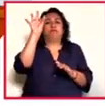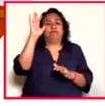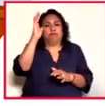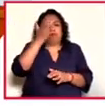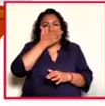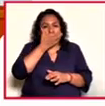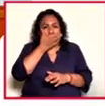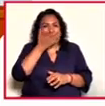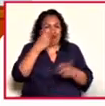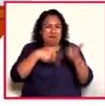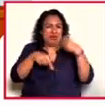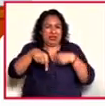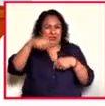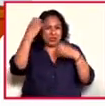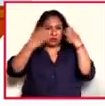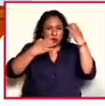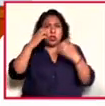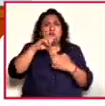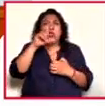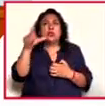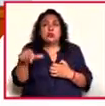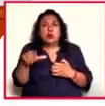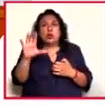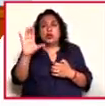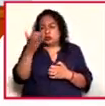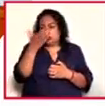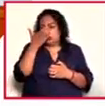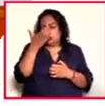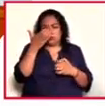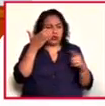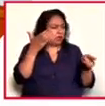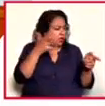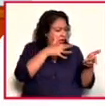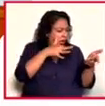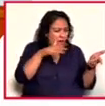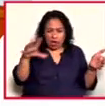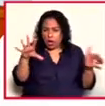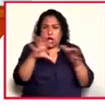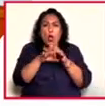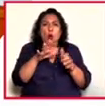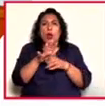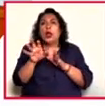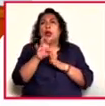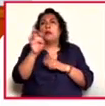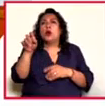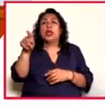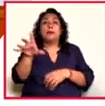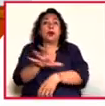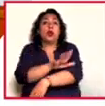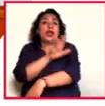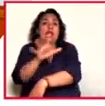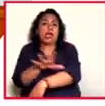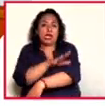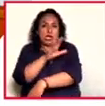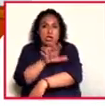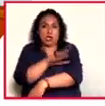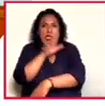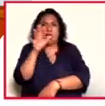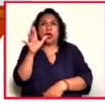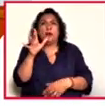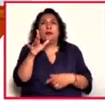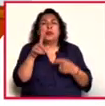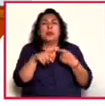a la exposición y después puedes leer en el catálogo cuál es. Entonces, por ejemplo, el de la energía, misteriosa